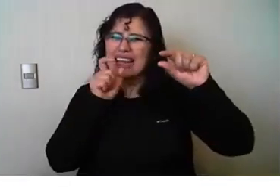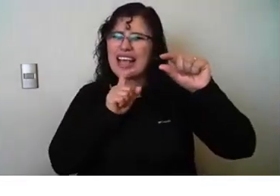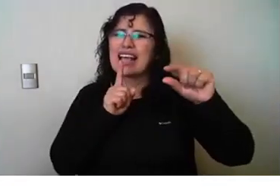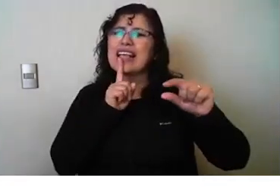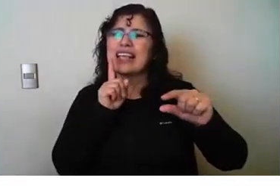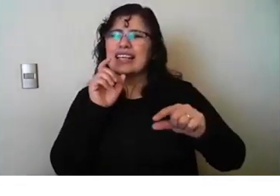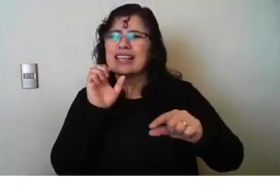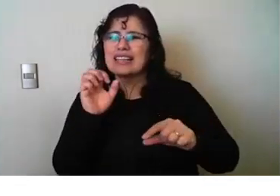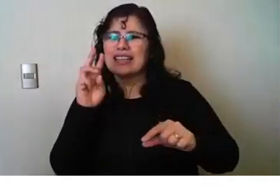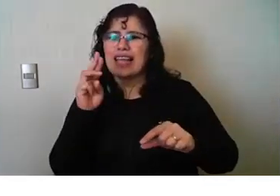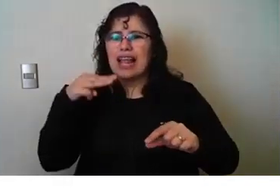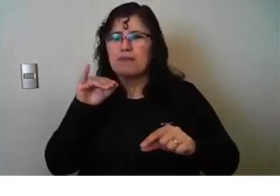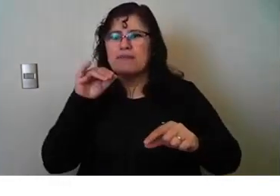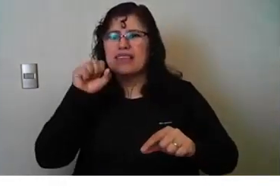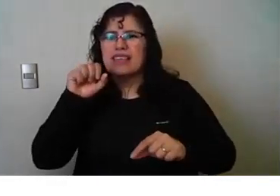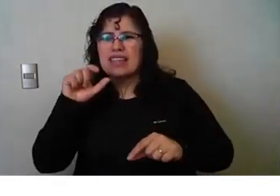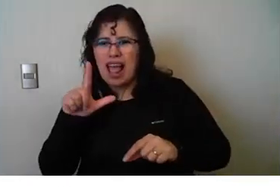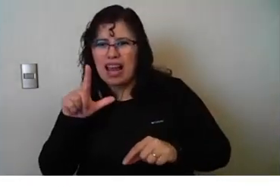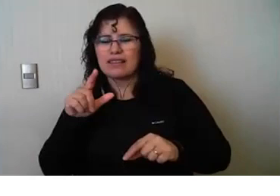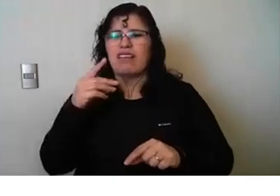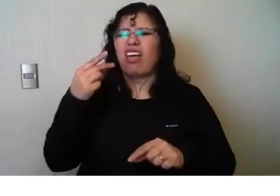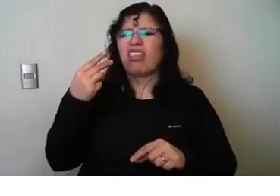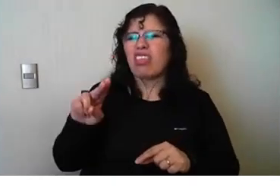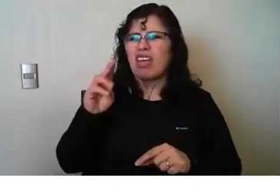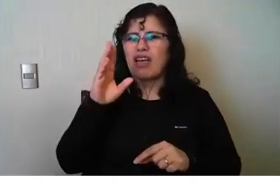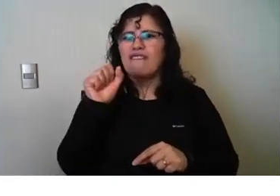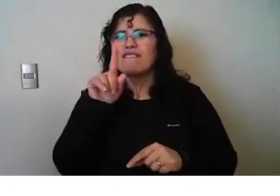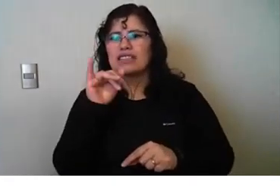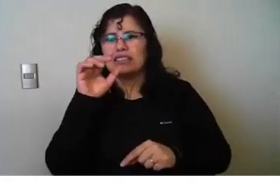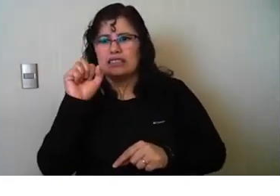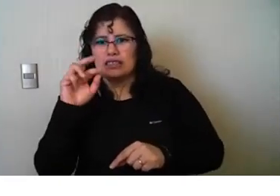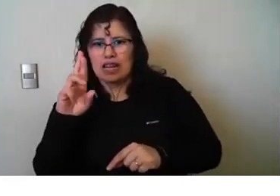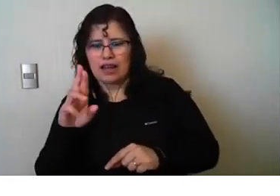basilar. Y esta es la proyección. ¿Ya? Ahora,